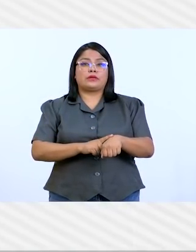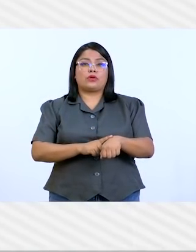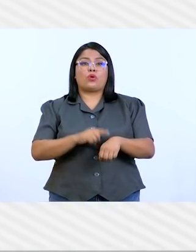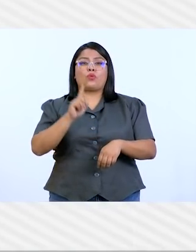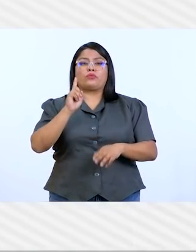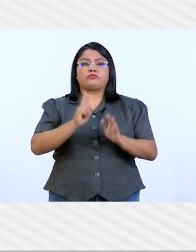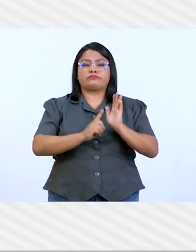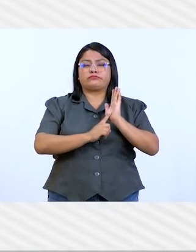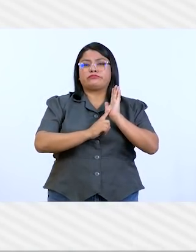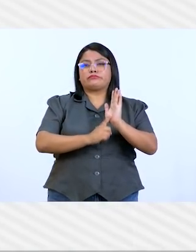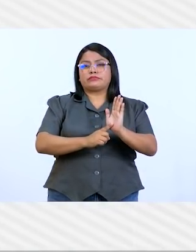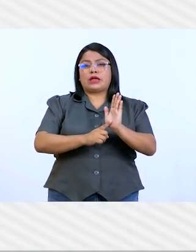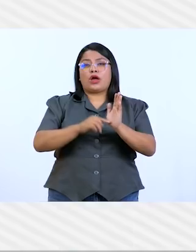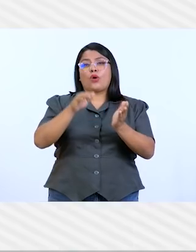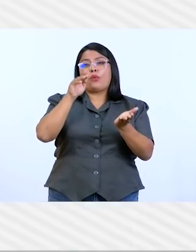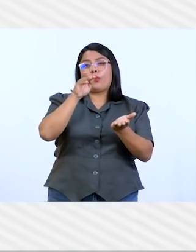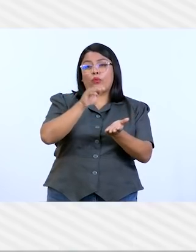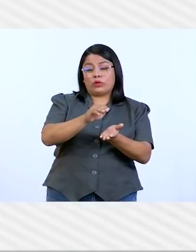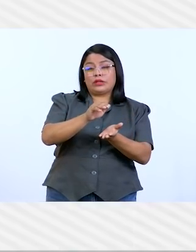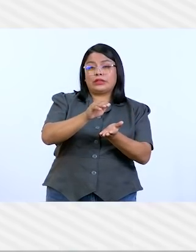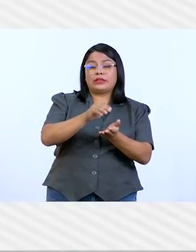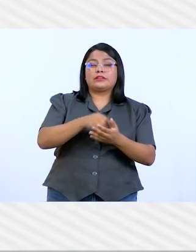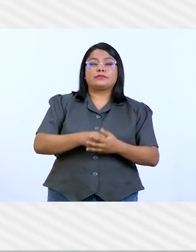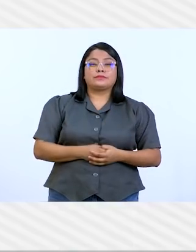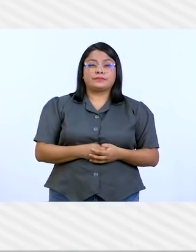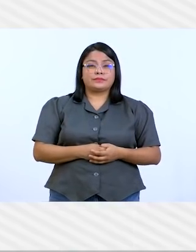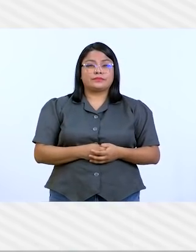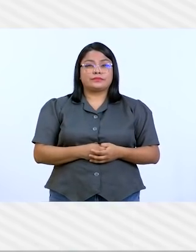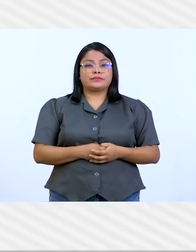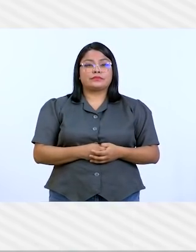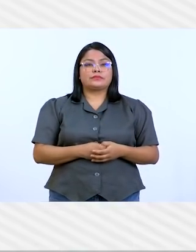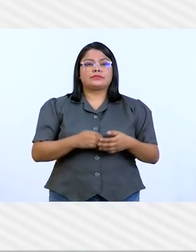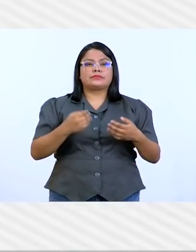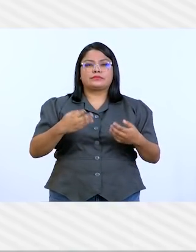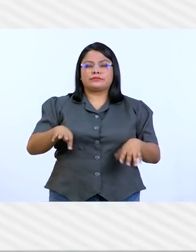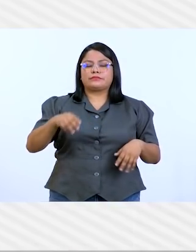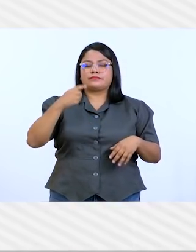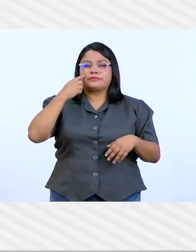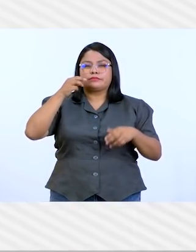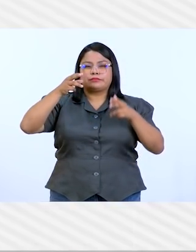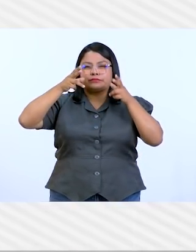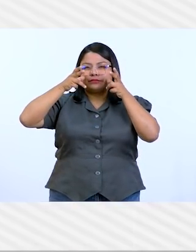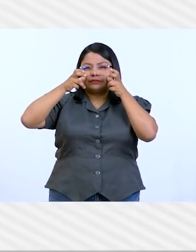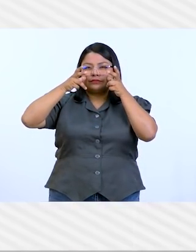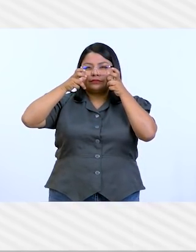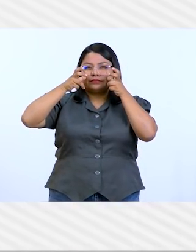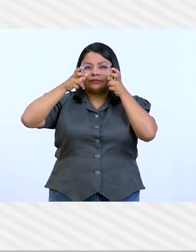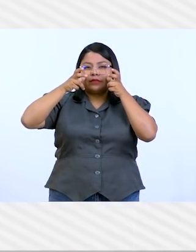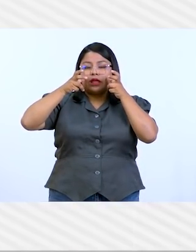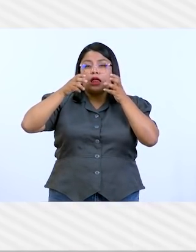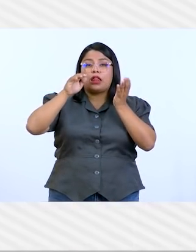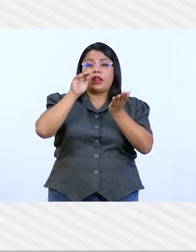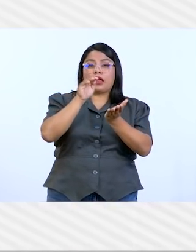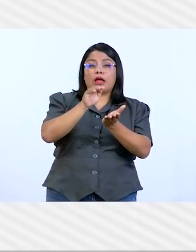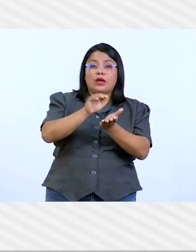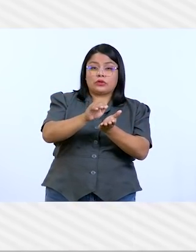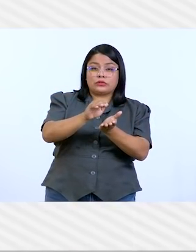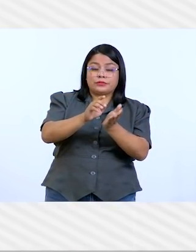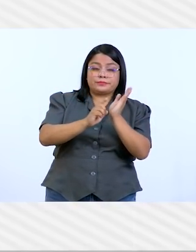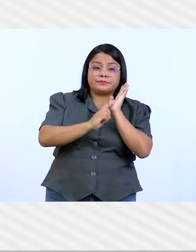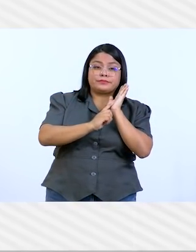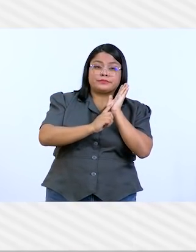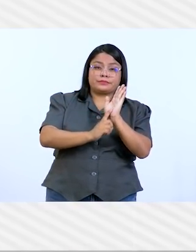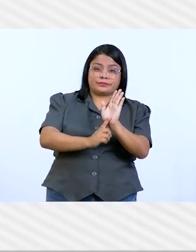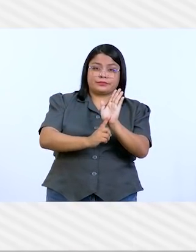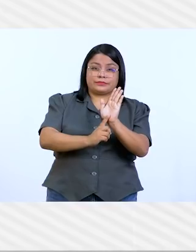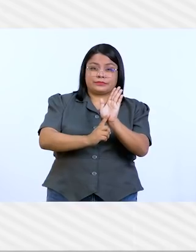momento por una presentación de la unidad. Como podemos observar, la unidad